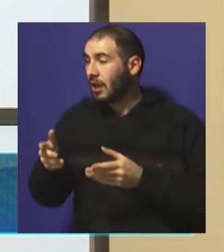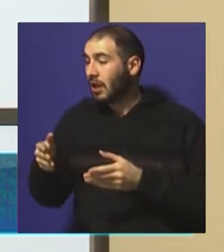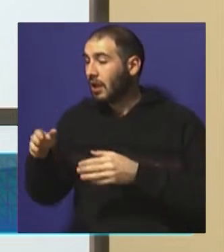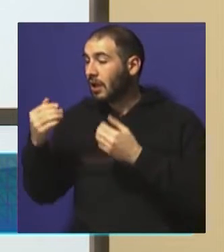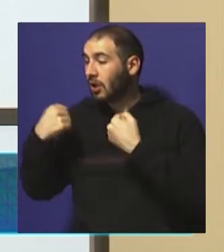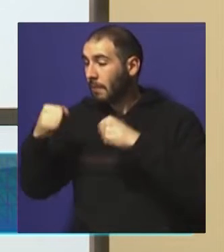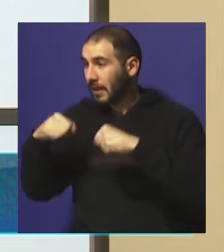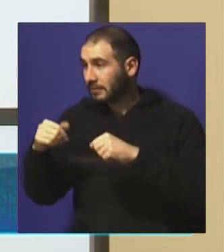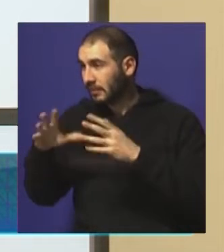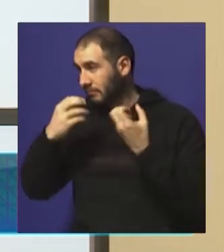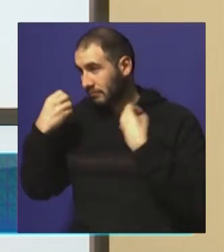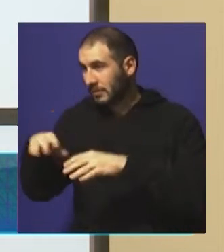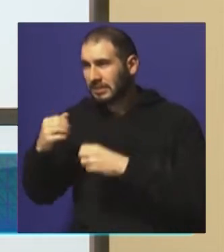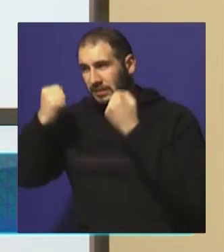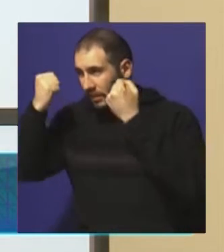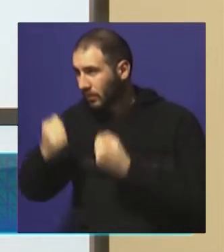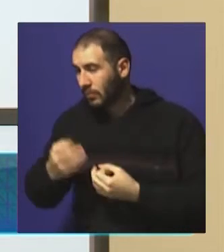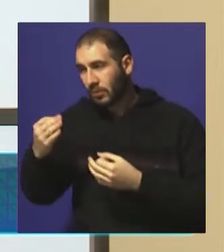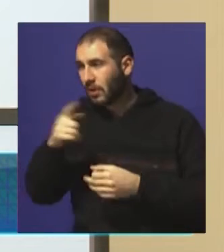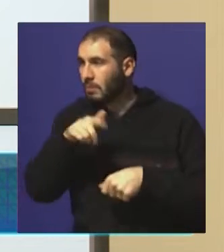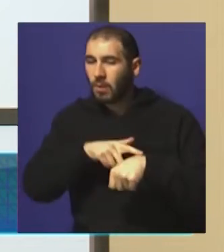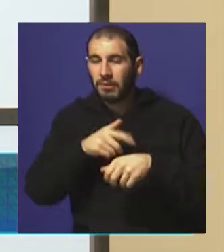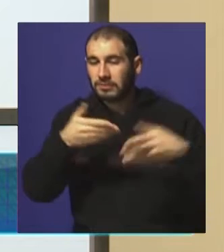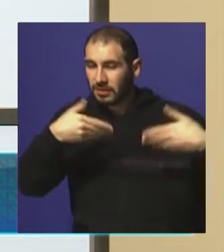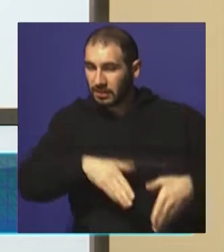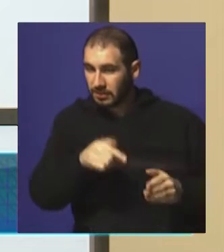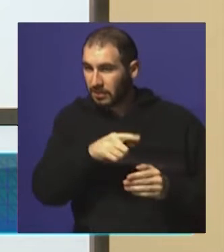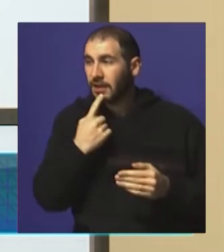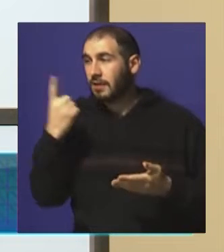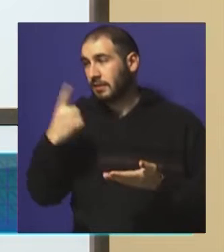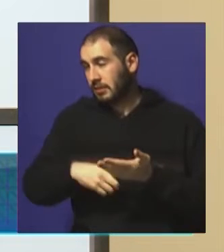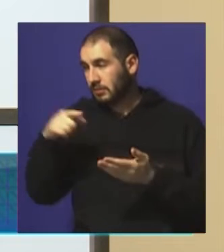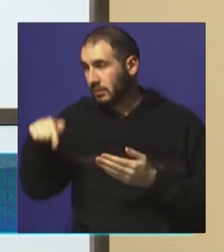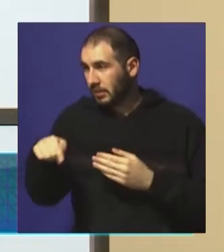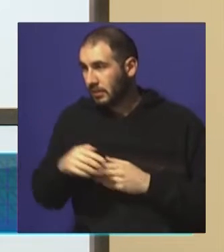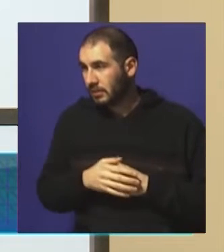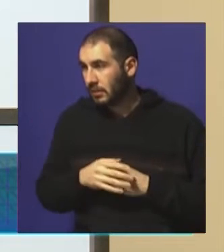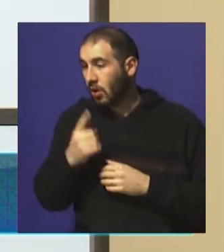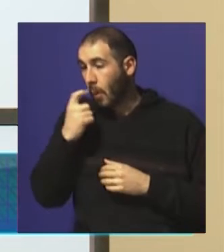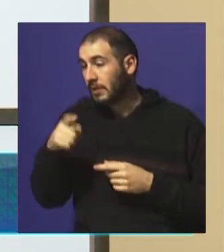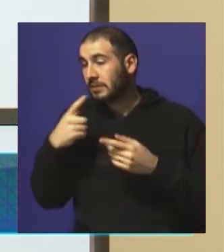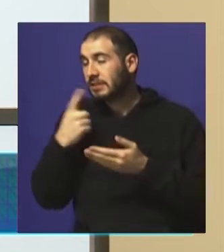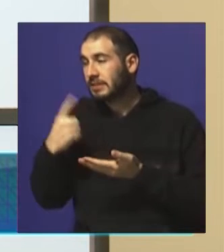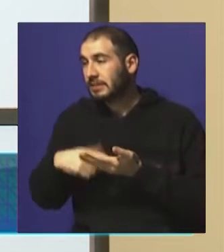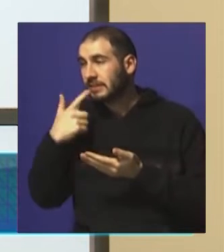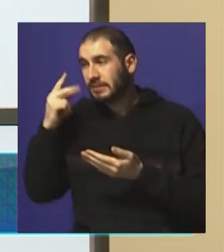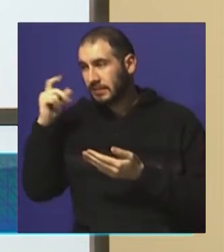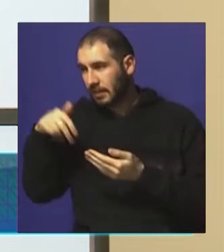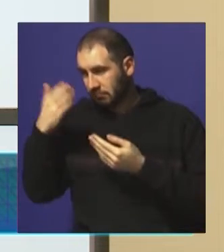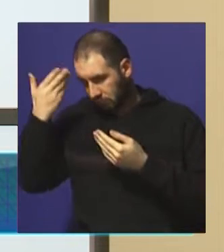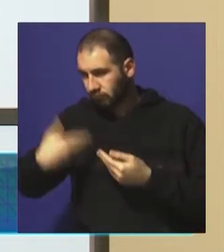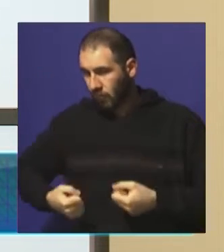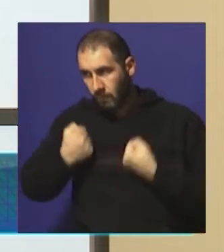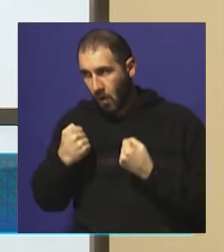concentración absolutamente convencido que tenía que estar en el momento del parto. Una decisión bien de Zidane, tipo con una gran